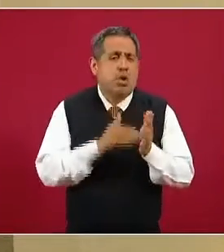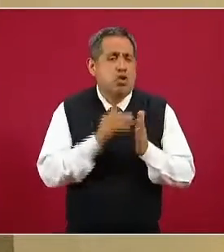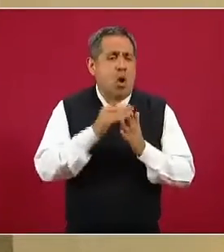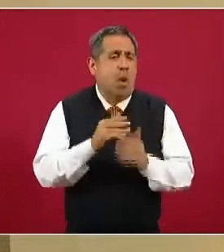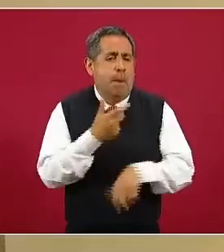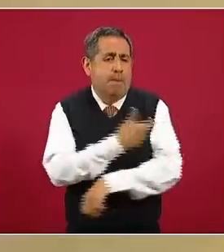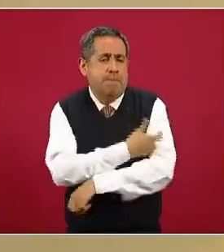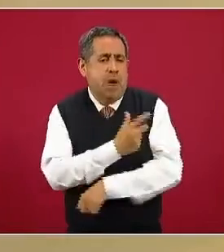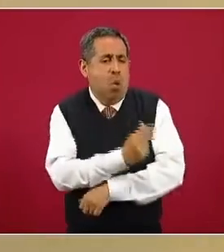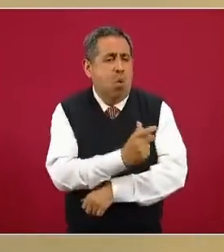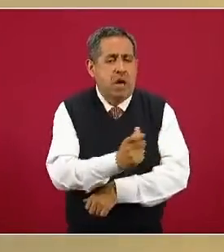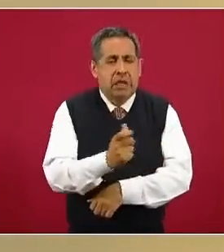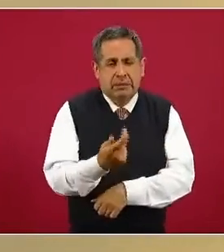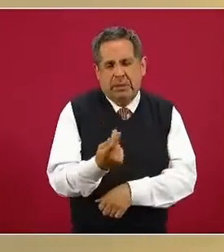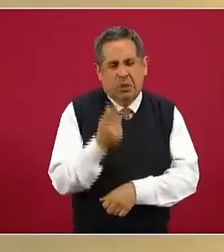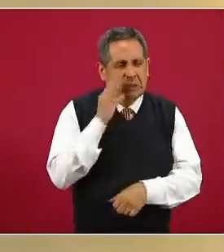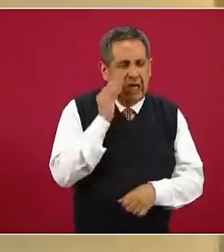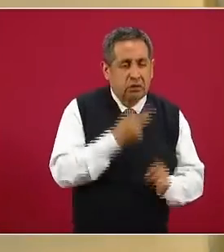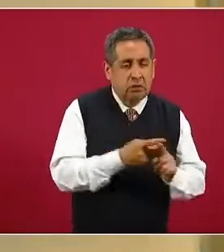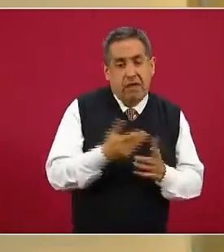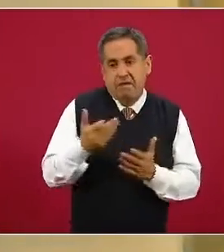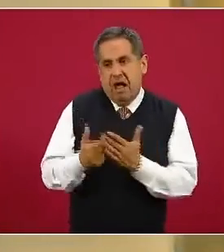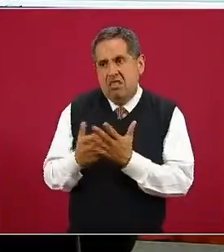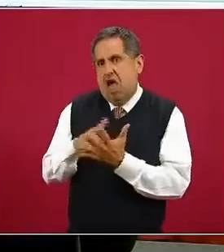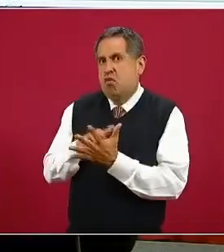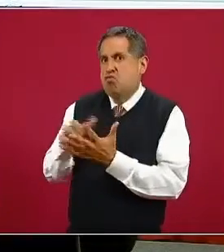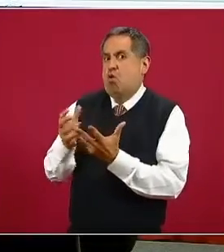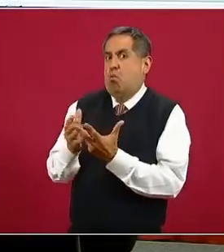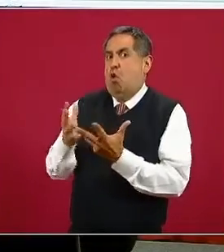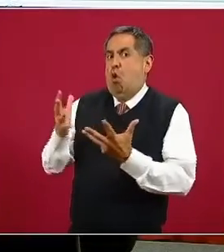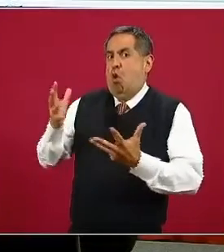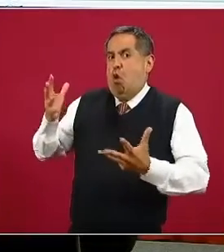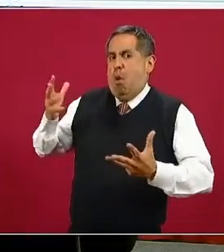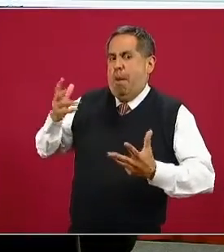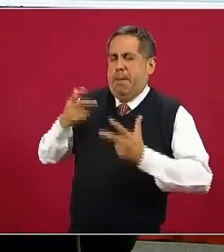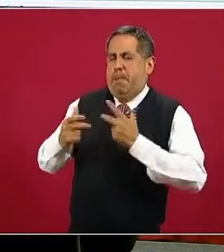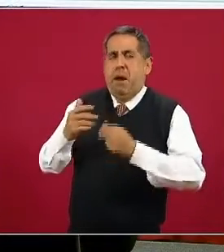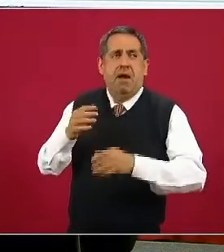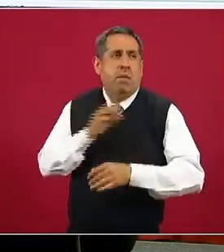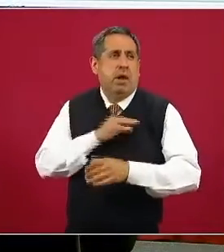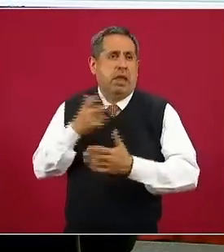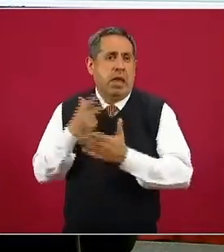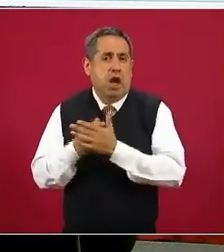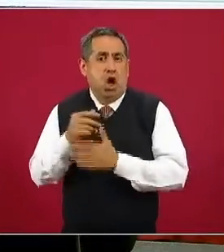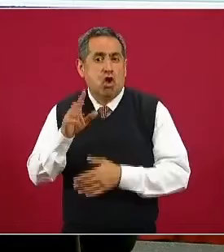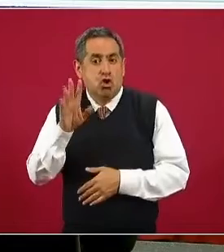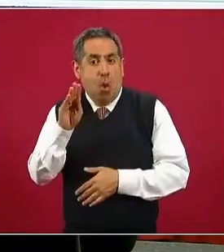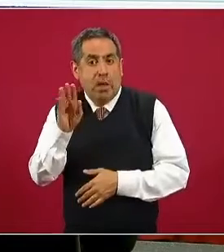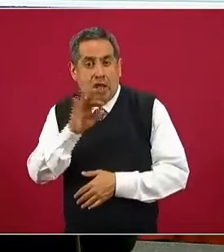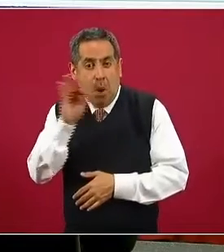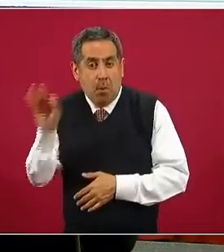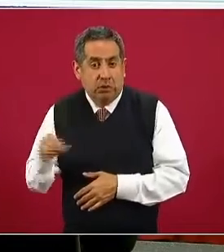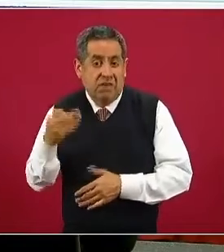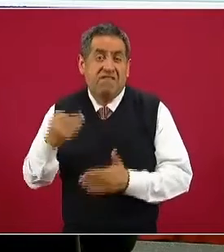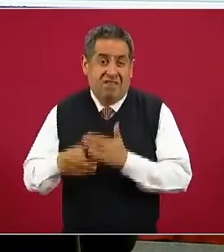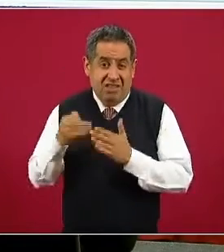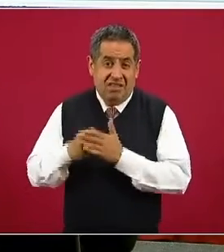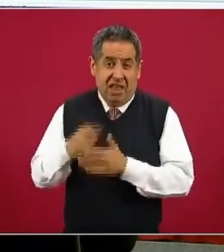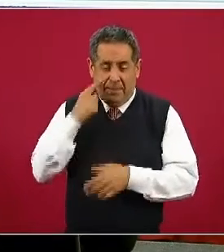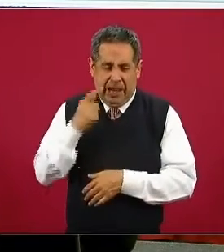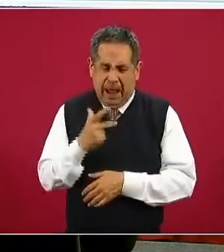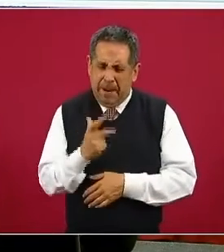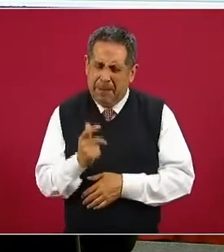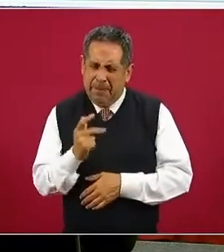de vacunas, pero nos falta un gran trecho. Nos falta más del 90% para tener